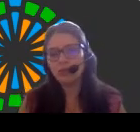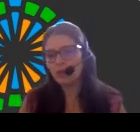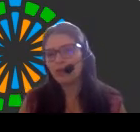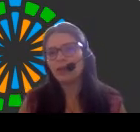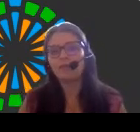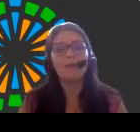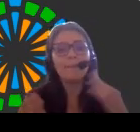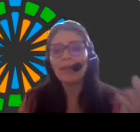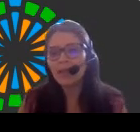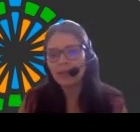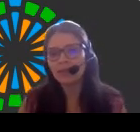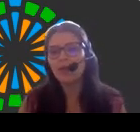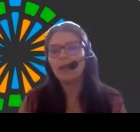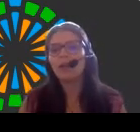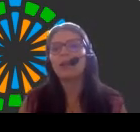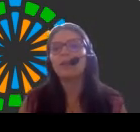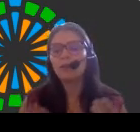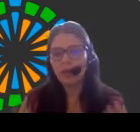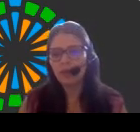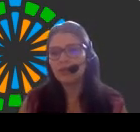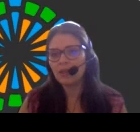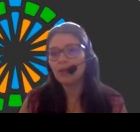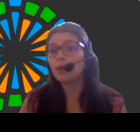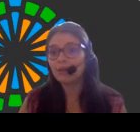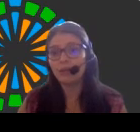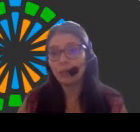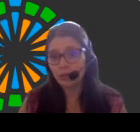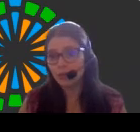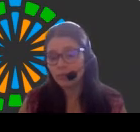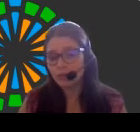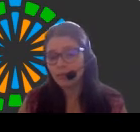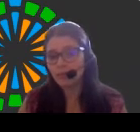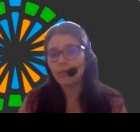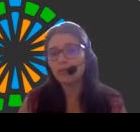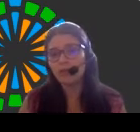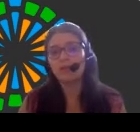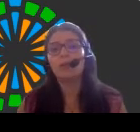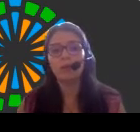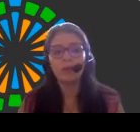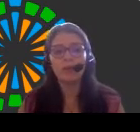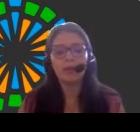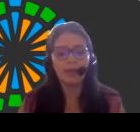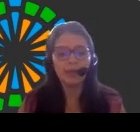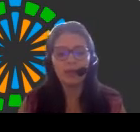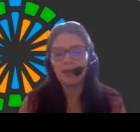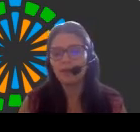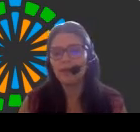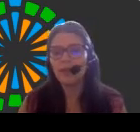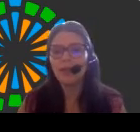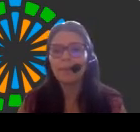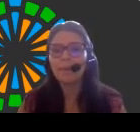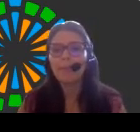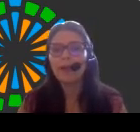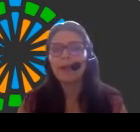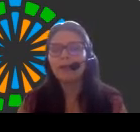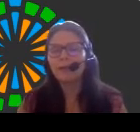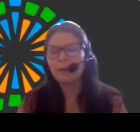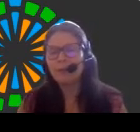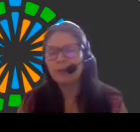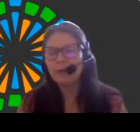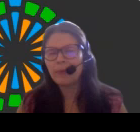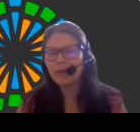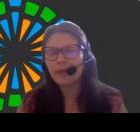instituciones familias que hayan logrado hacer algo exitoso verdad no sé si han oído hablar de de la cafetería